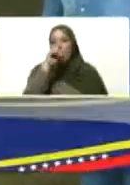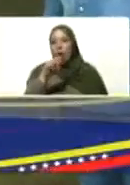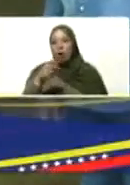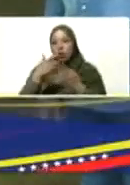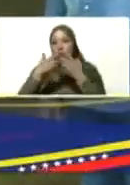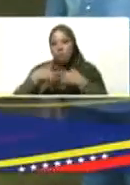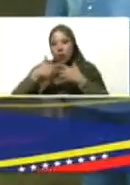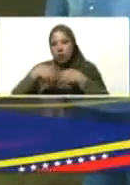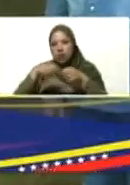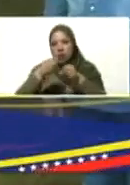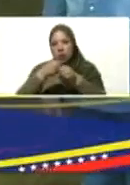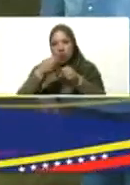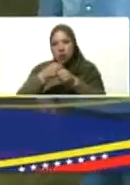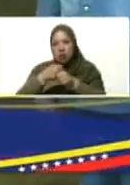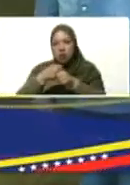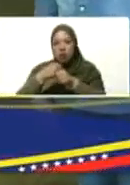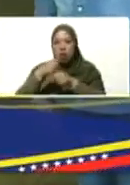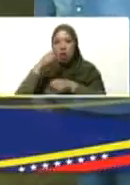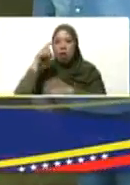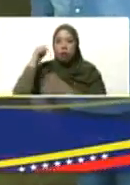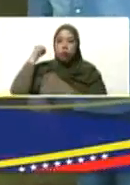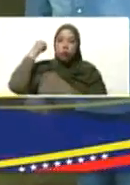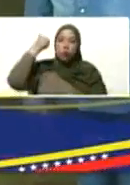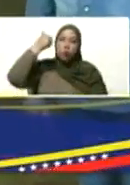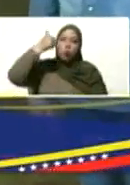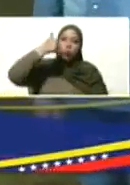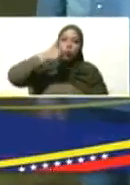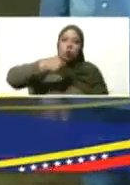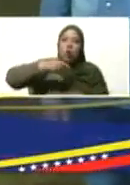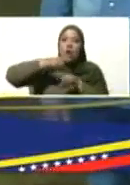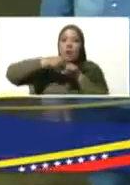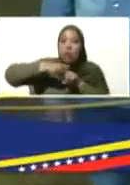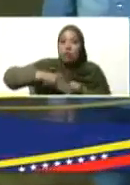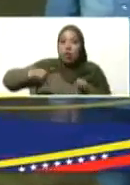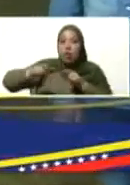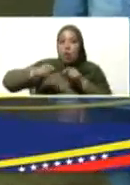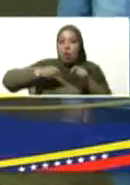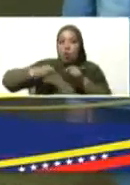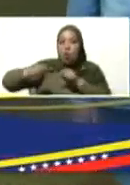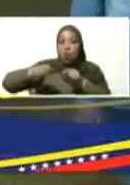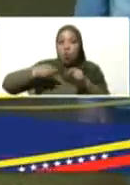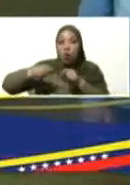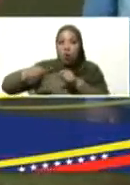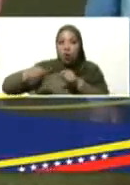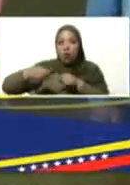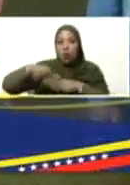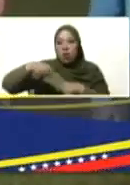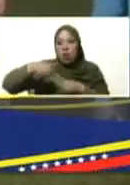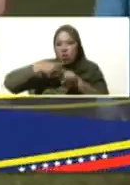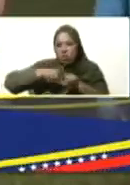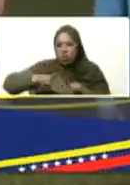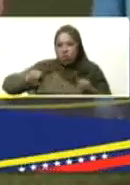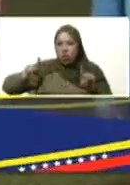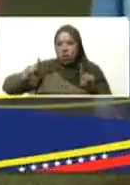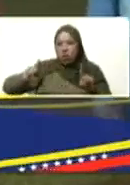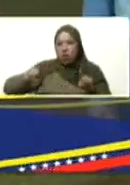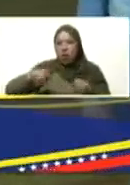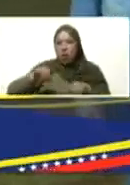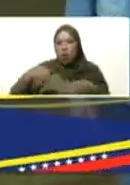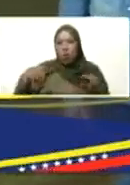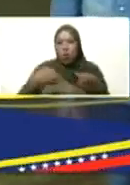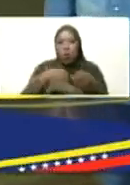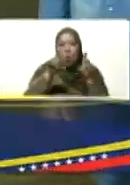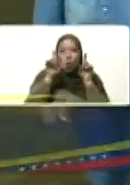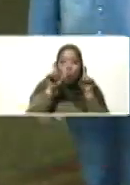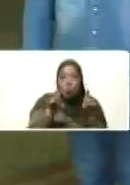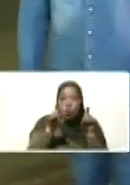una empresa que está organizada en diferentes áreas, y dentro de esas áreas tenemos lo que es la formación